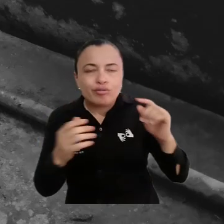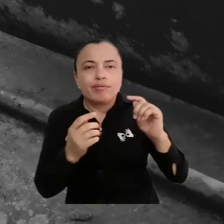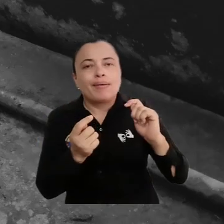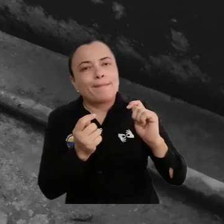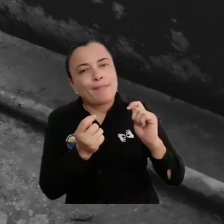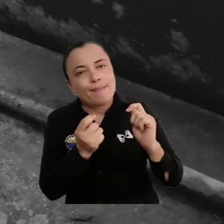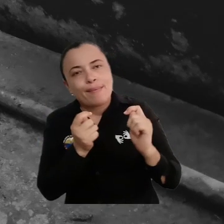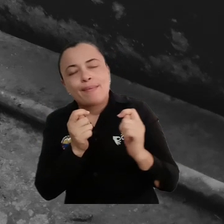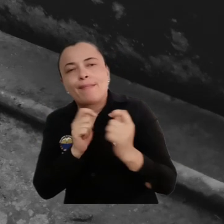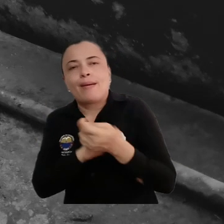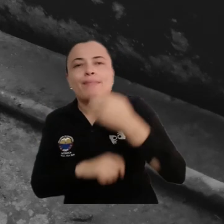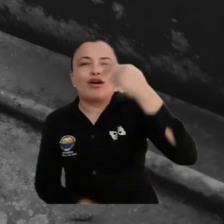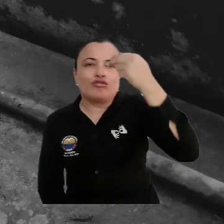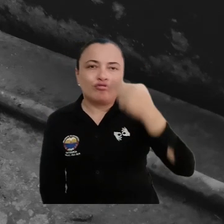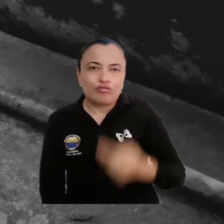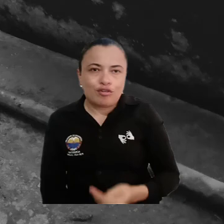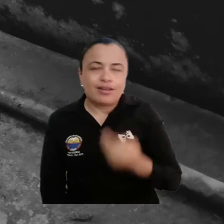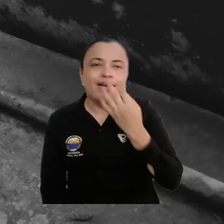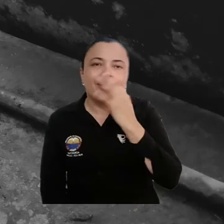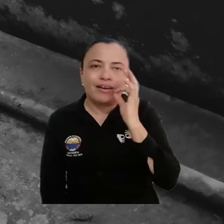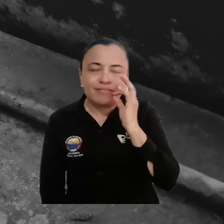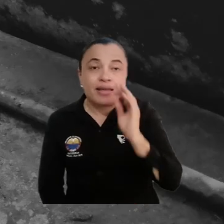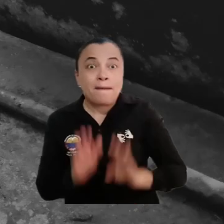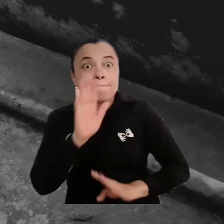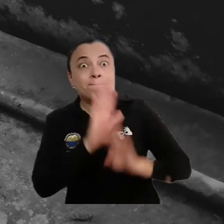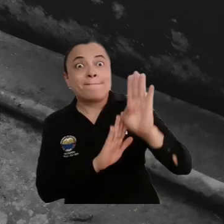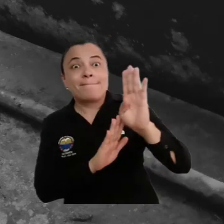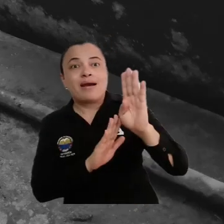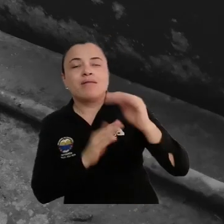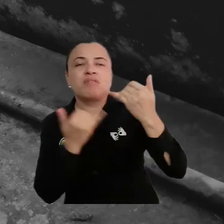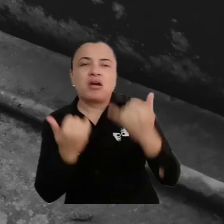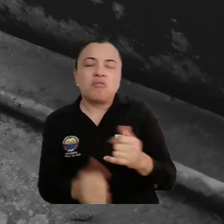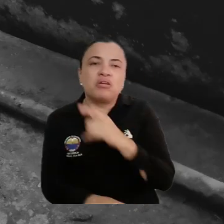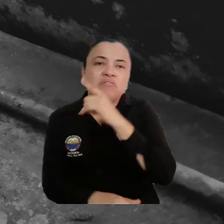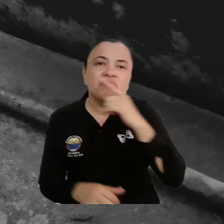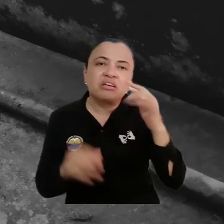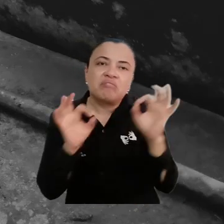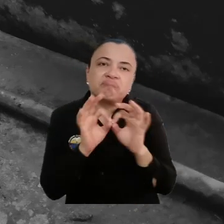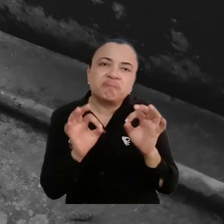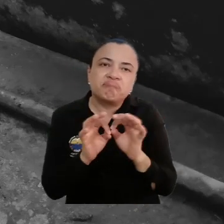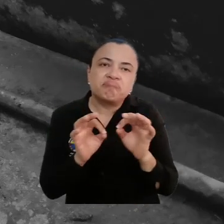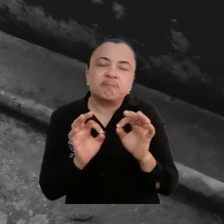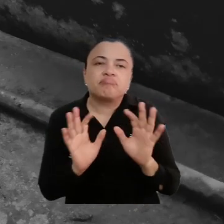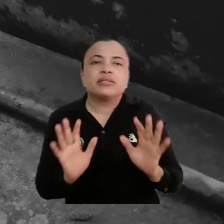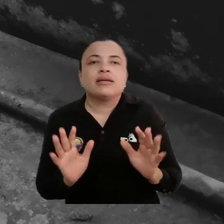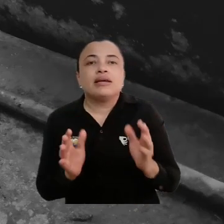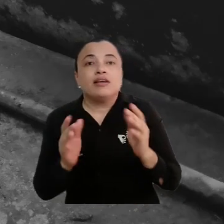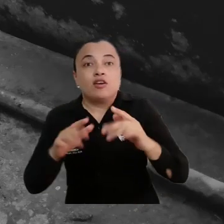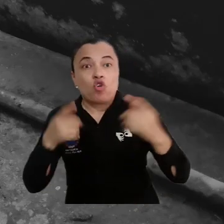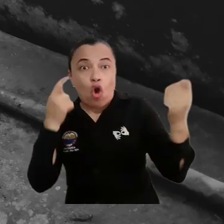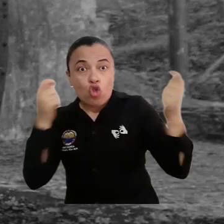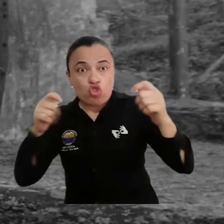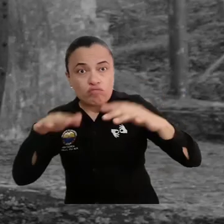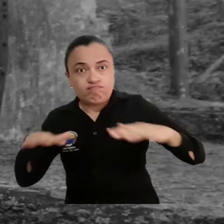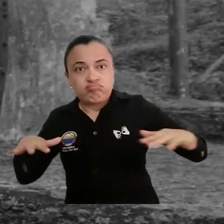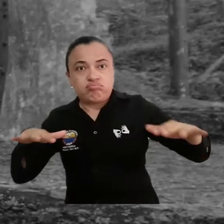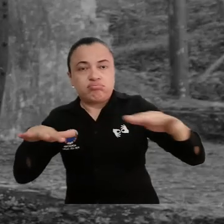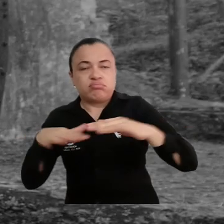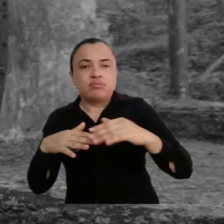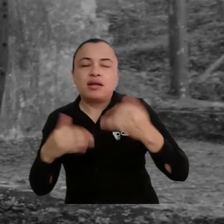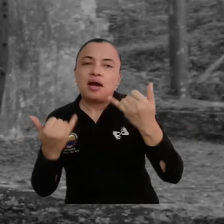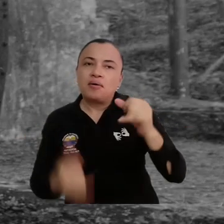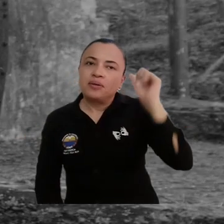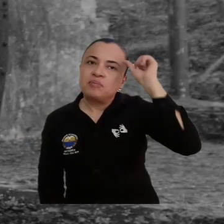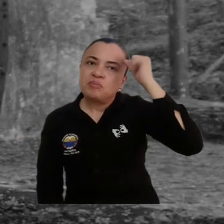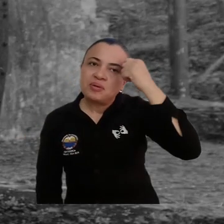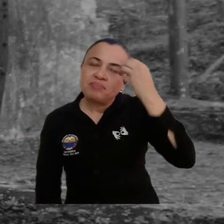histórica del café, del gran emporio exportador a la pequeña finca campesina, del control centralizado a la